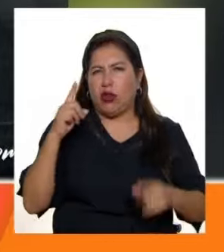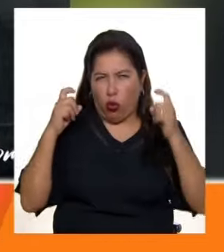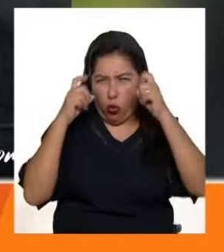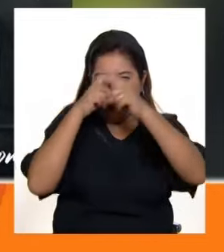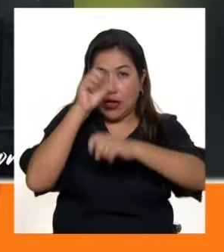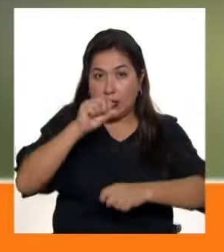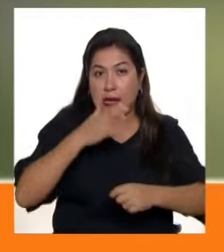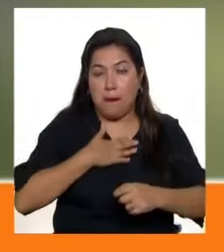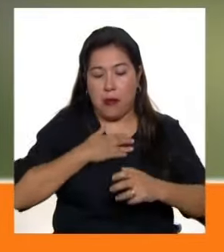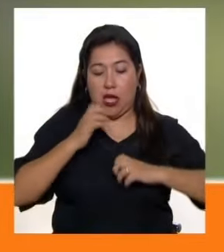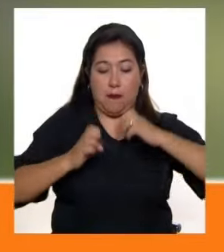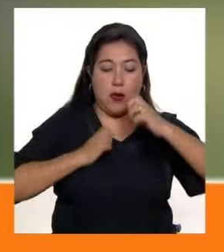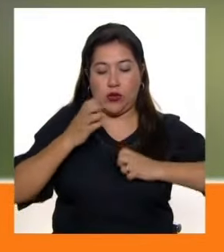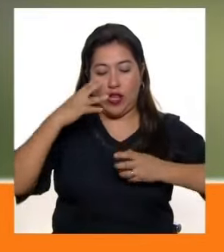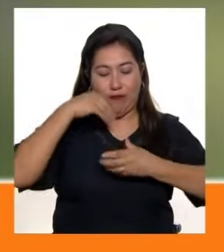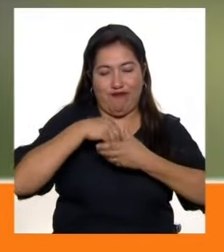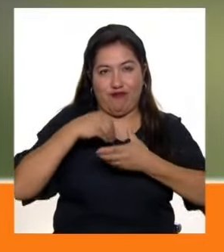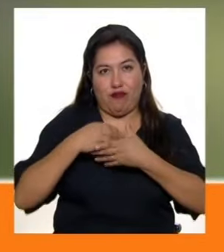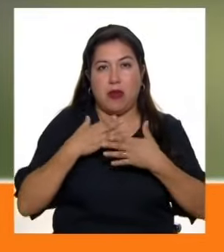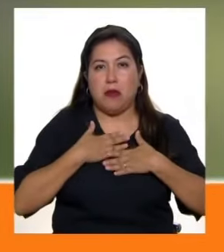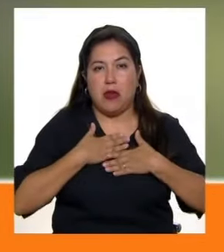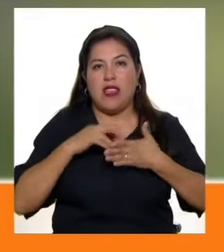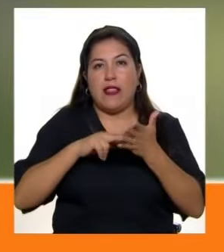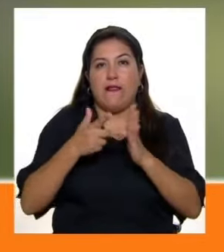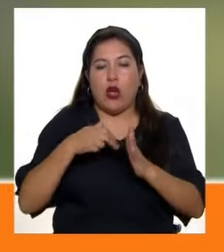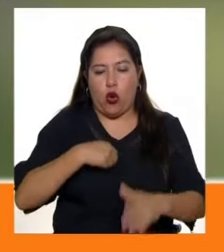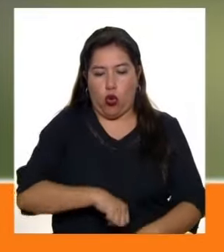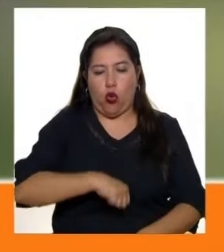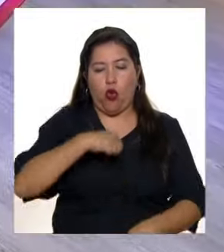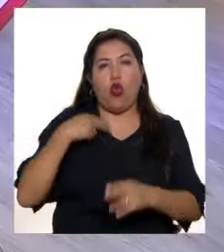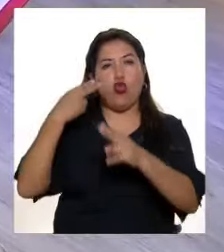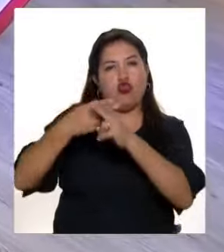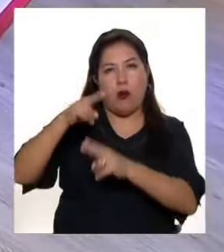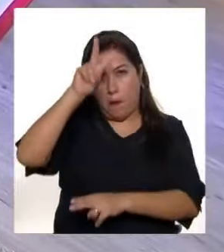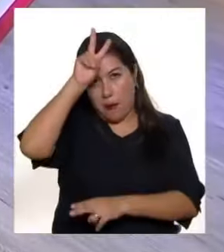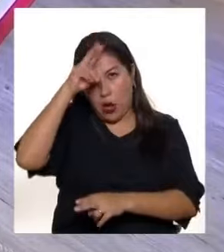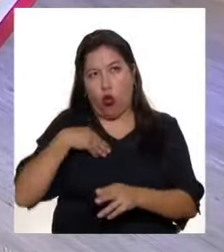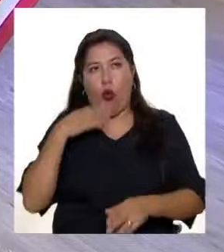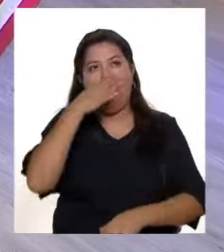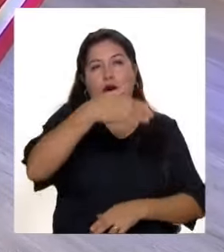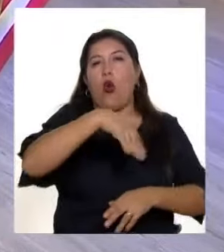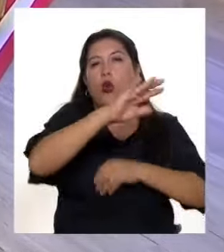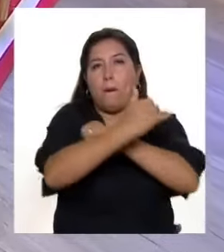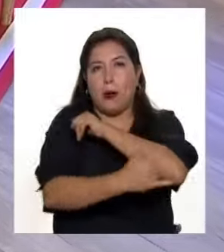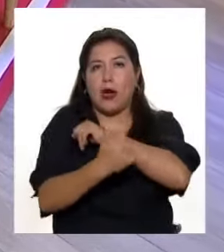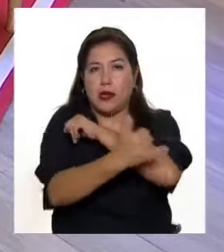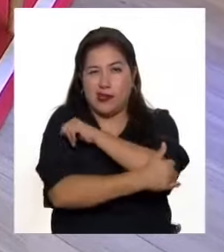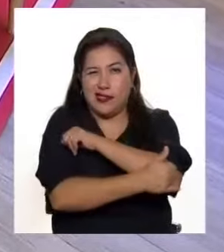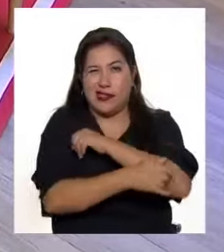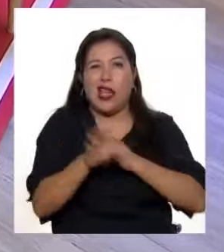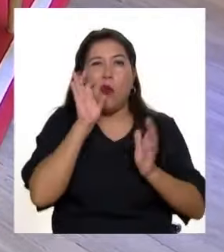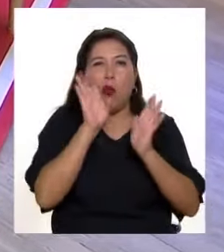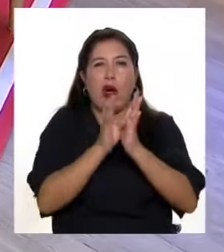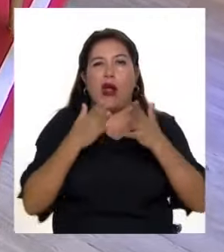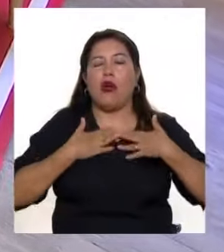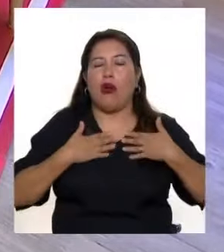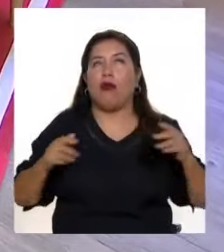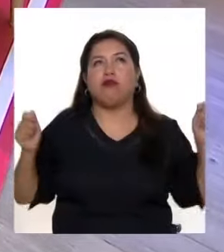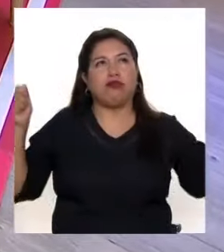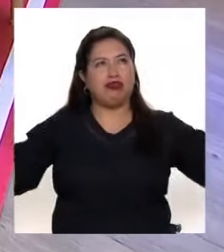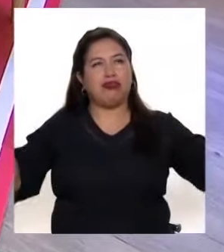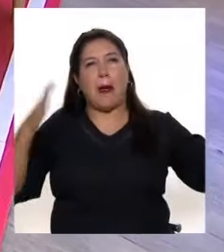la emoción a flor de piel, porque es representar a nuestro país. Yo creo que cualquier peruano, el ponerse la bandera de nuestro país y